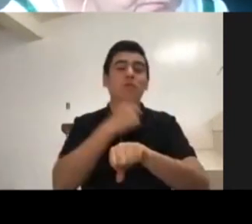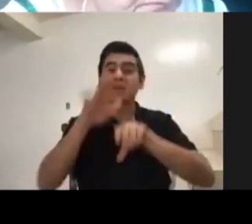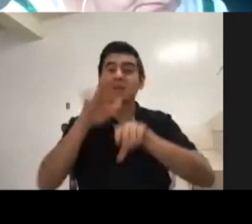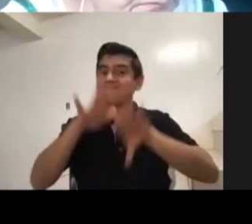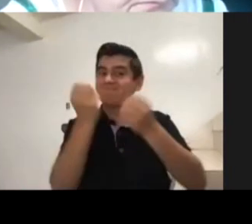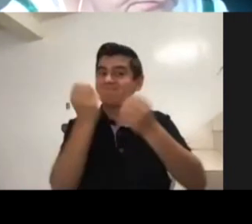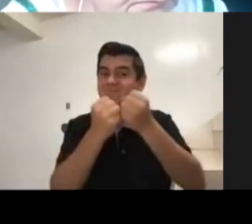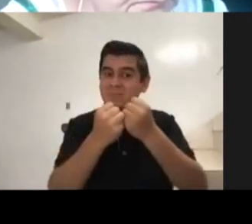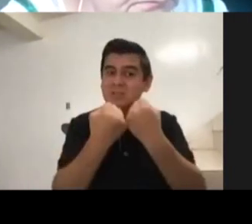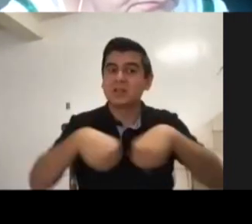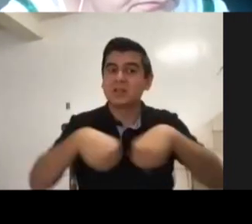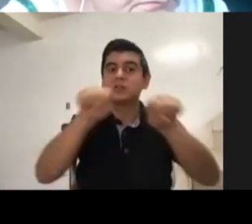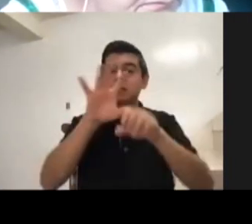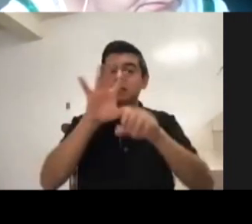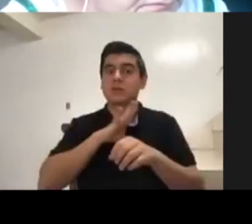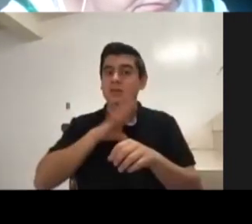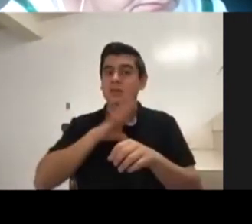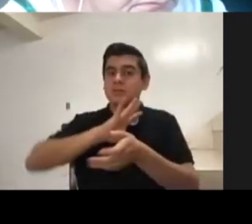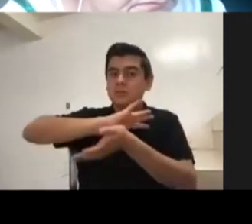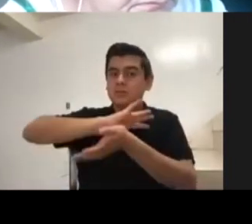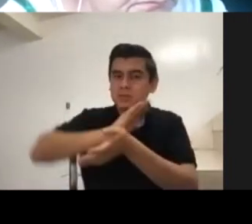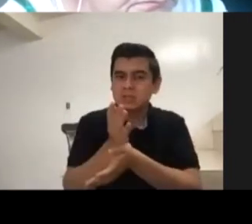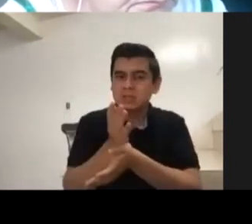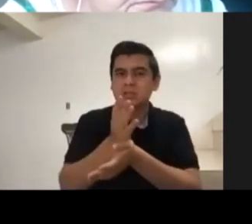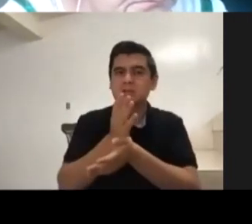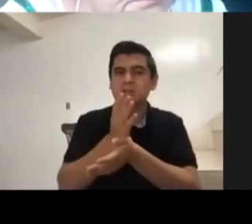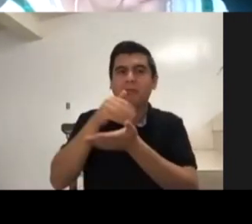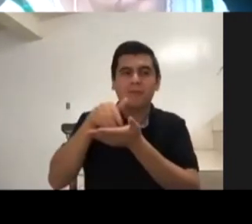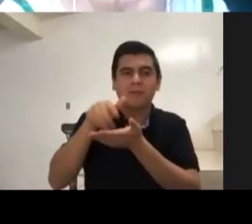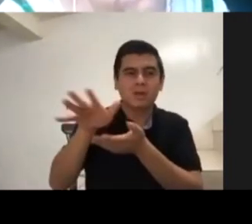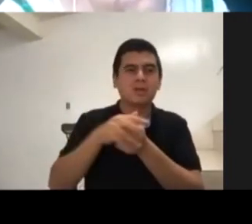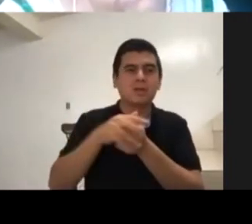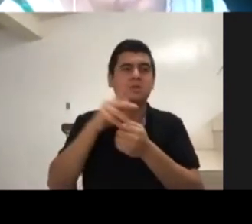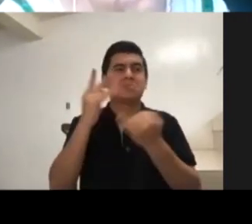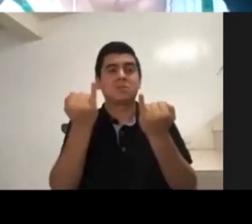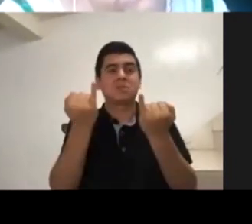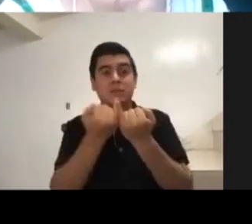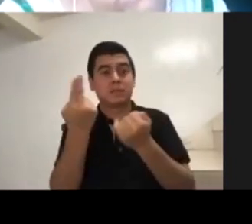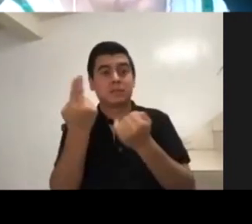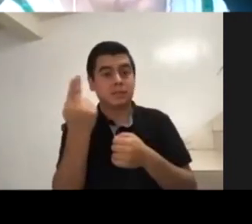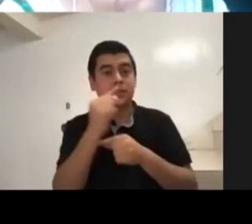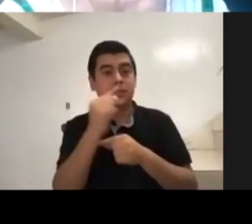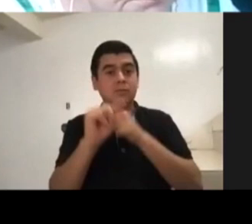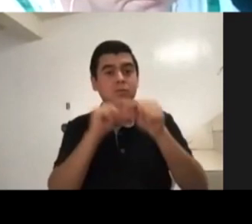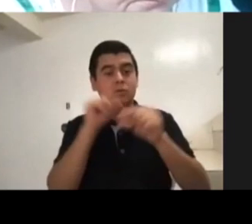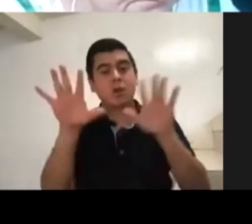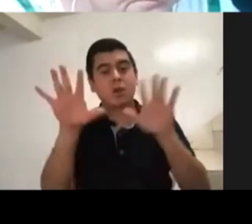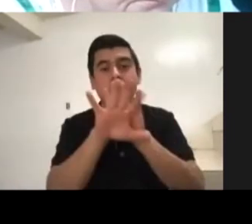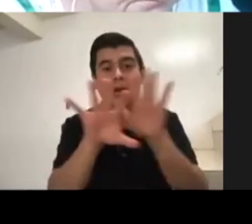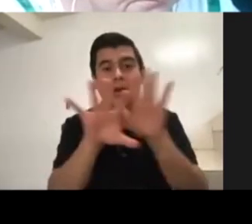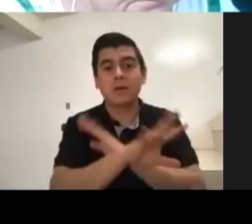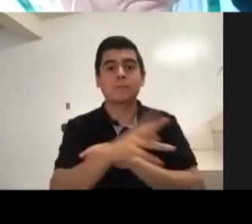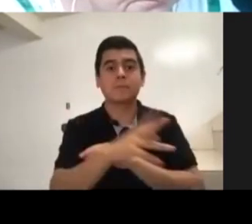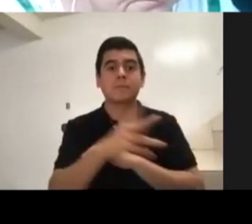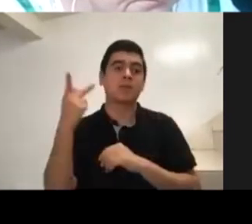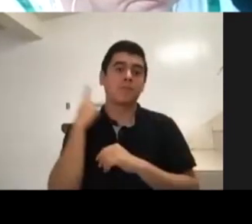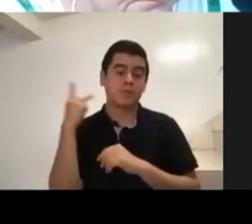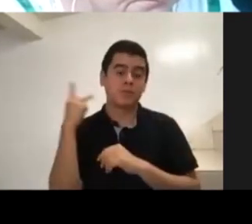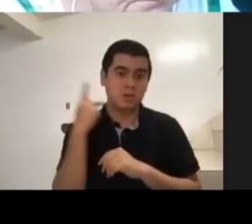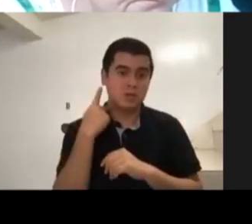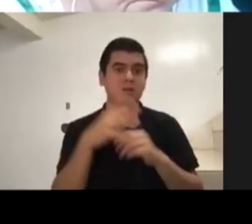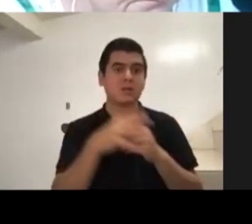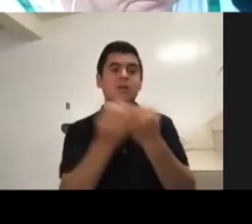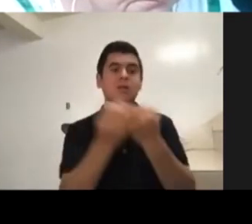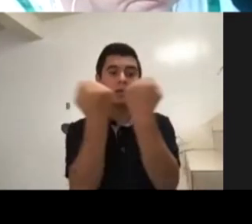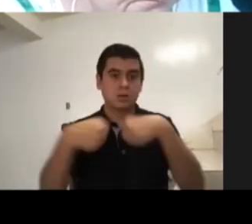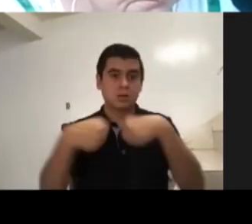exclusión estructurales en políticas públicas, en el entorno social, en la perspectiva cultural